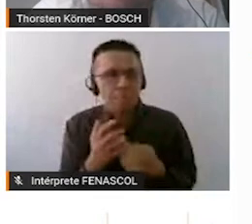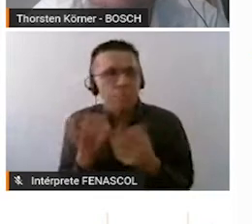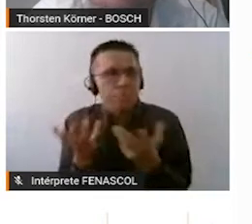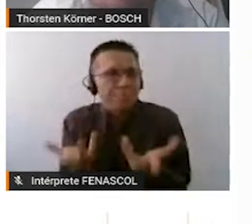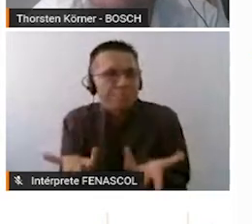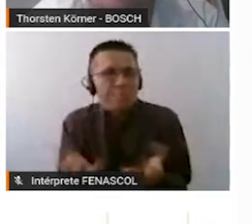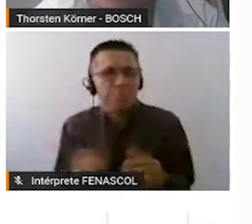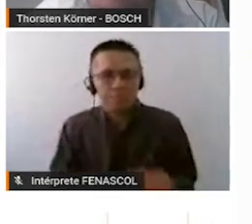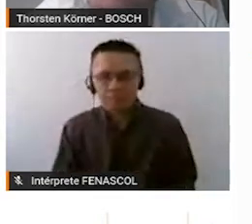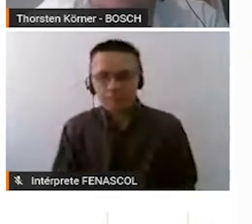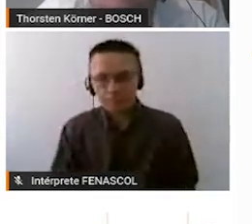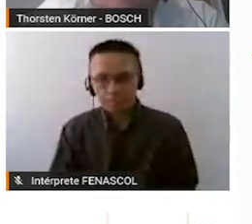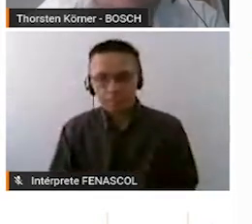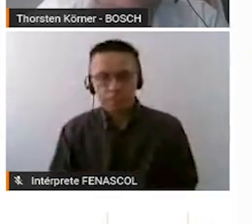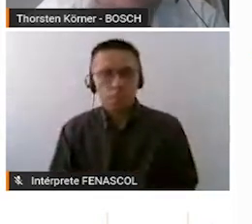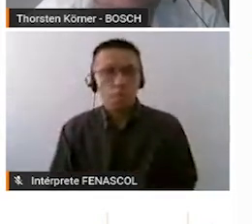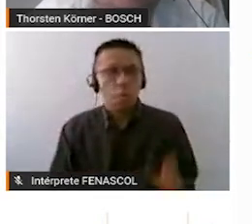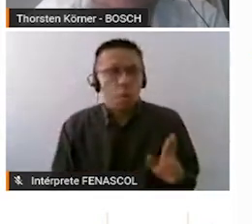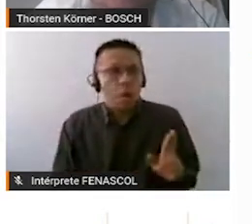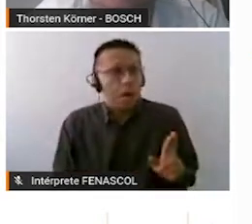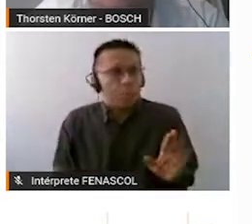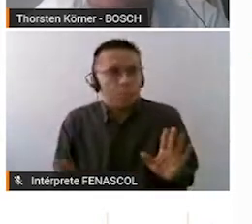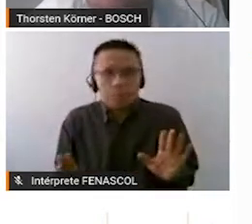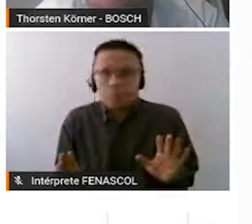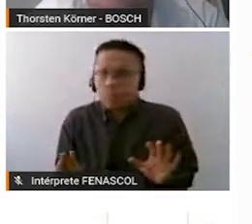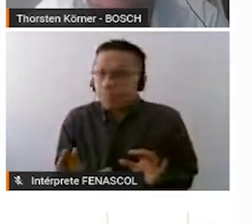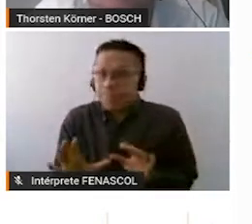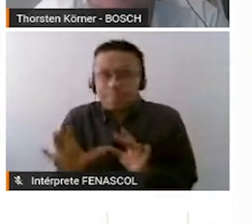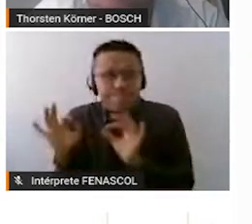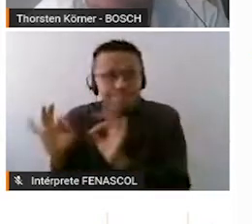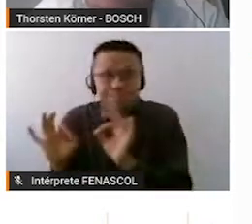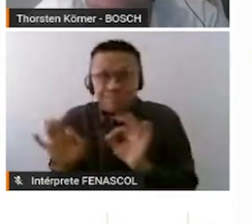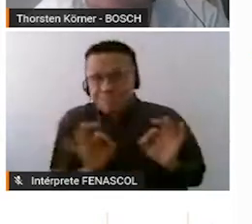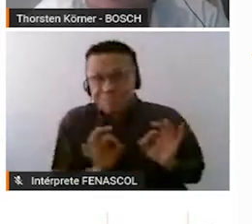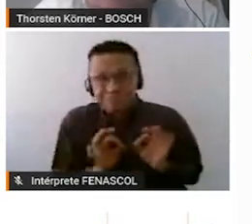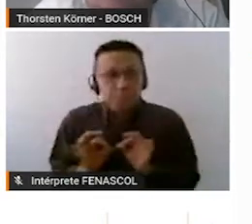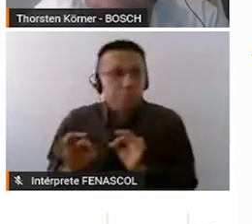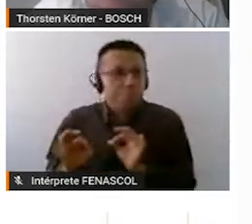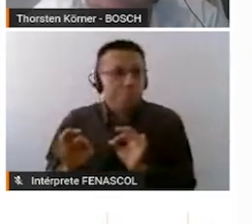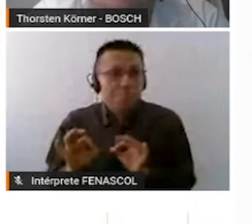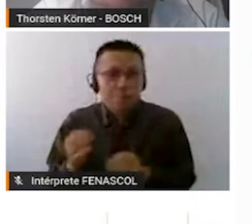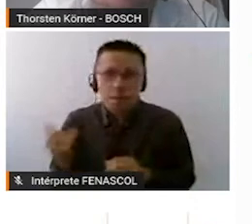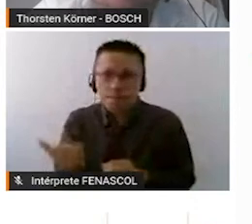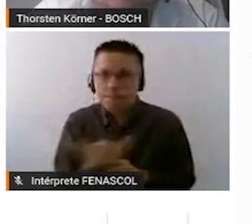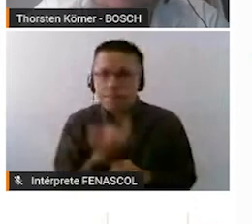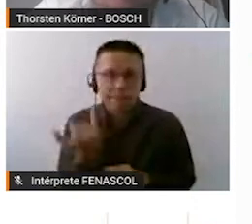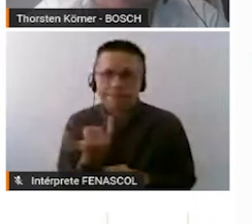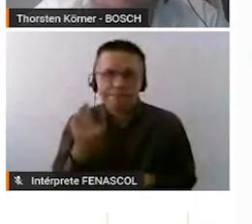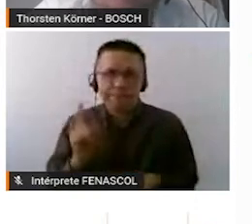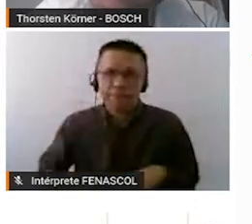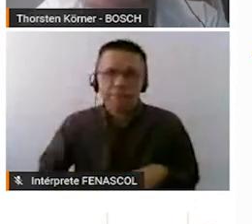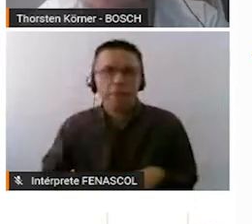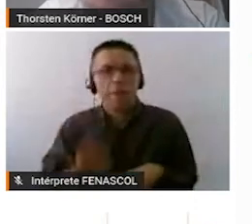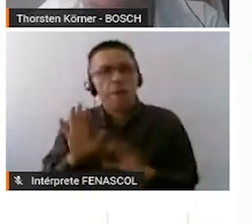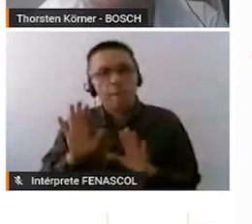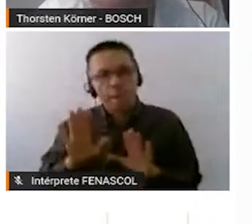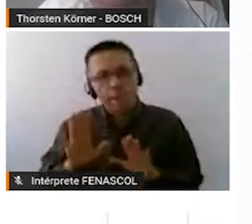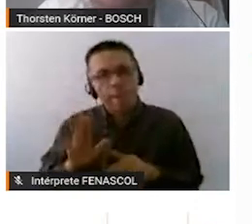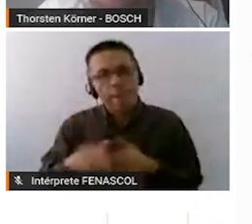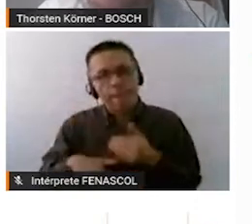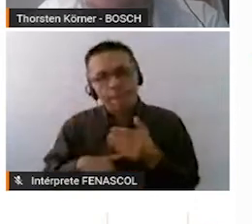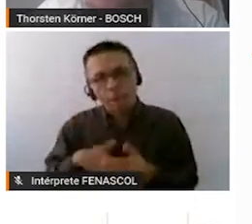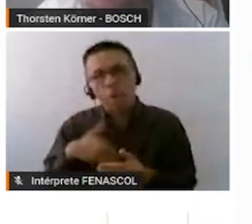quisiéramos todos que todo fuera automatizado, pero sabemos que nuestra realidad es diferente. Debemos comenzar de a pocos, debemos darle